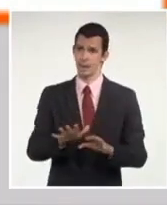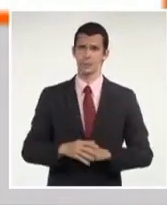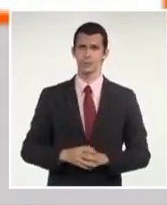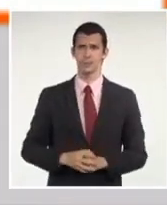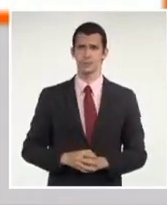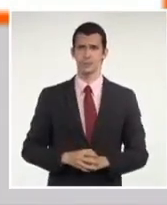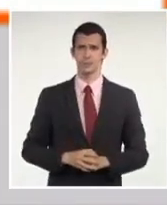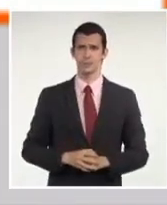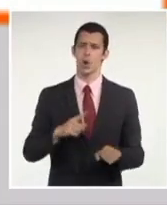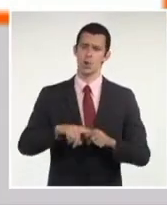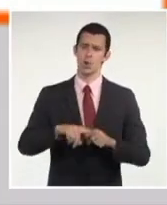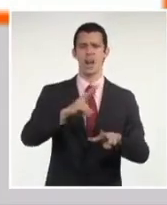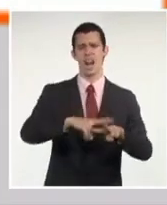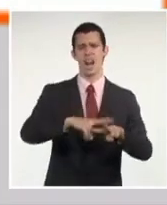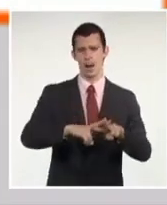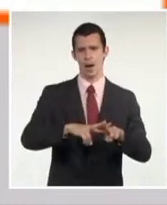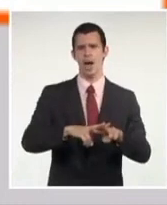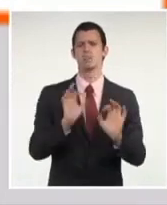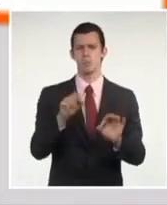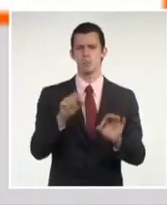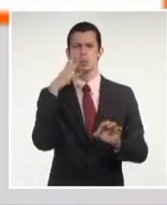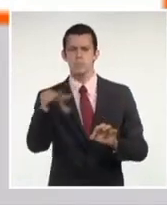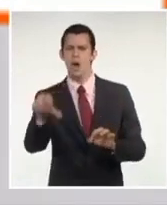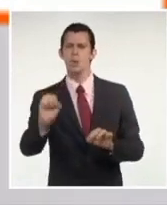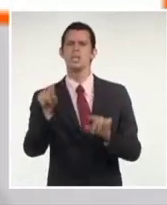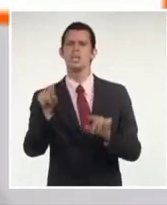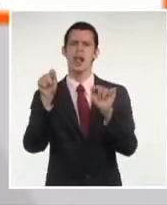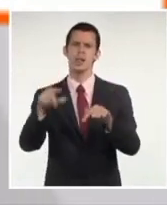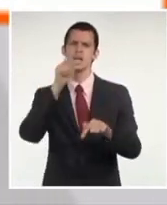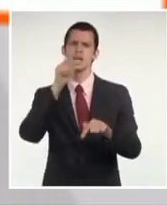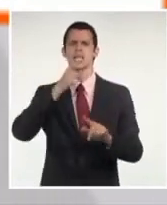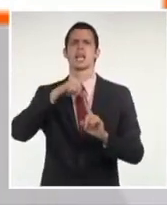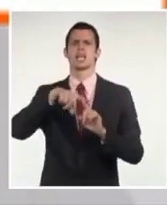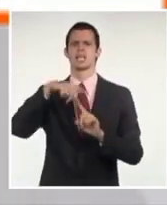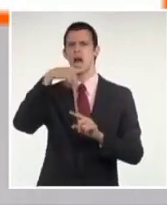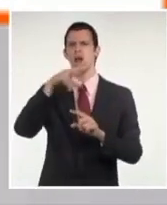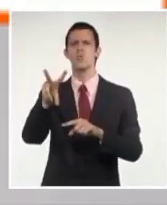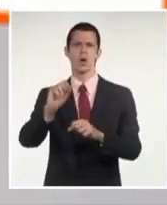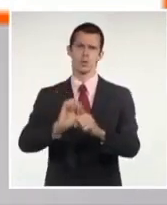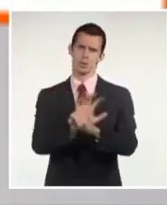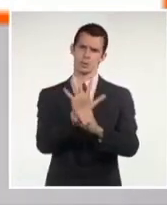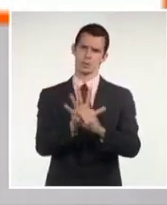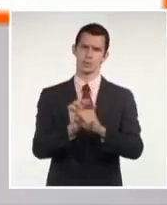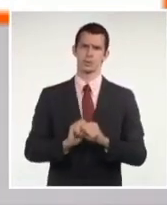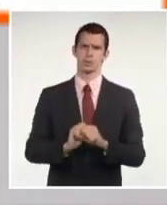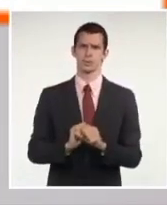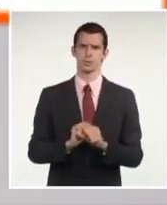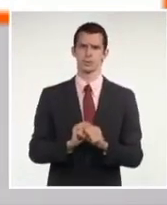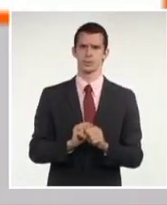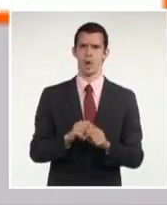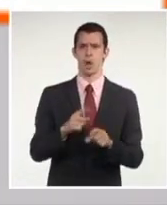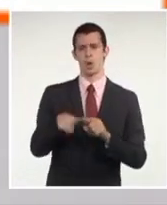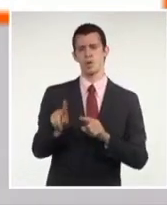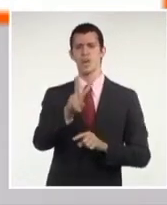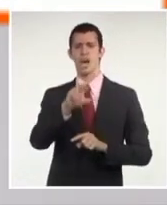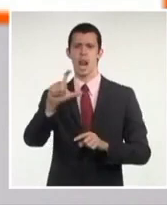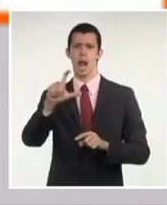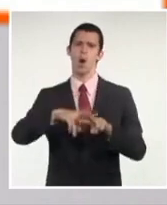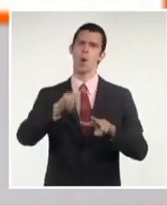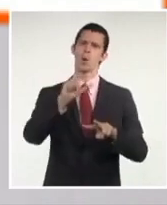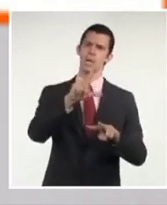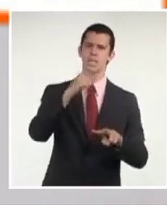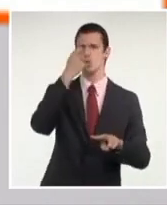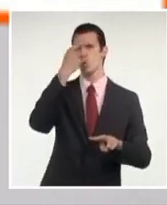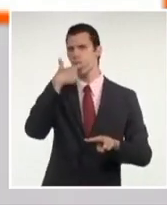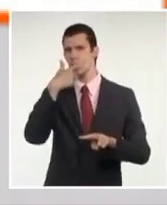En Matanzas es donde más hemos detectado Delta. En Villa Clara, que acabo de mencionar, Holguín y Ciego de Ávila. En